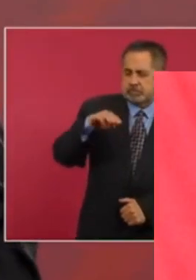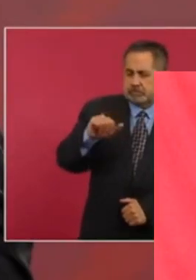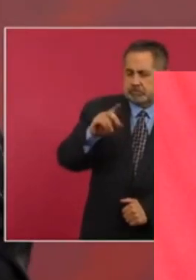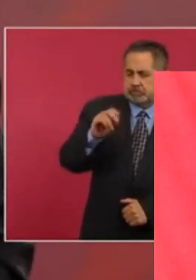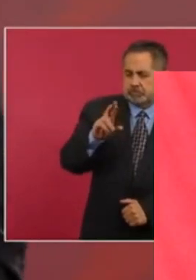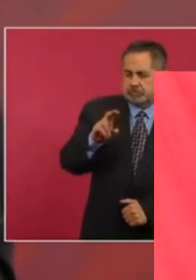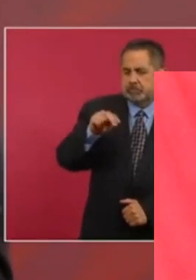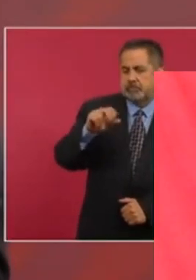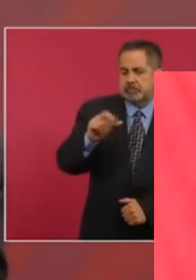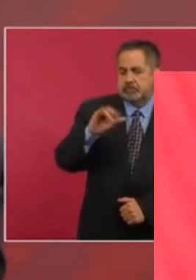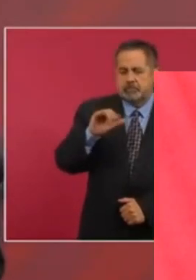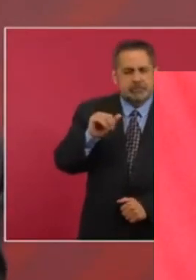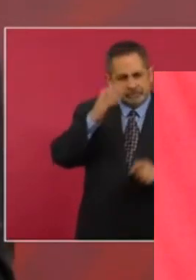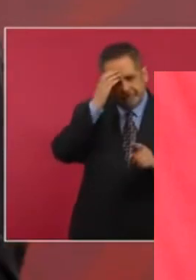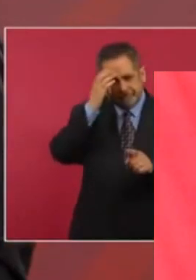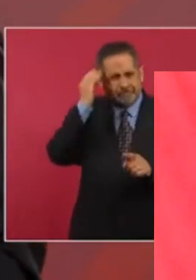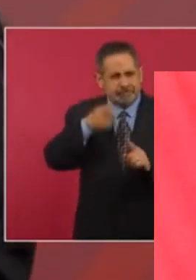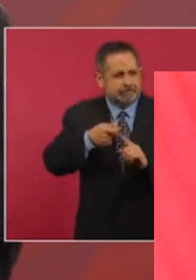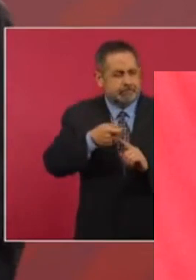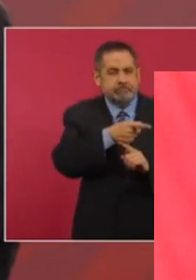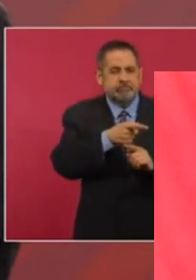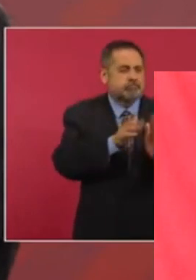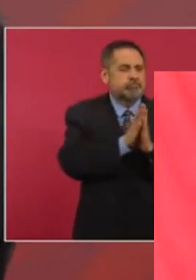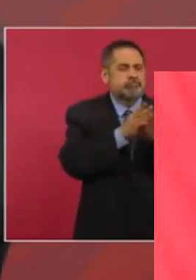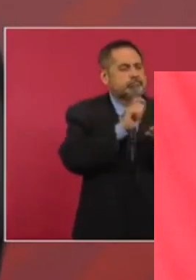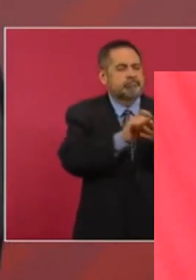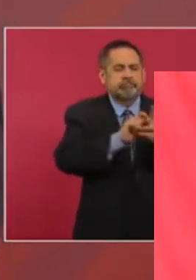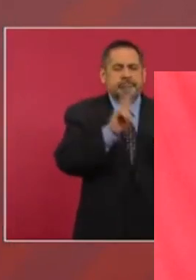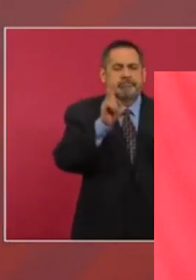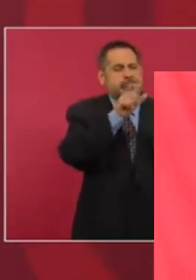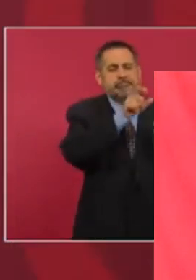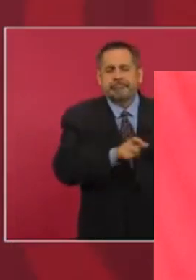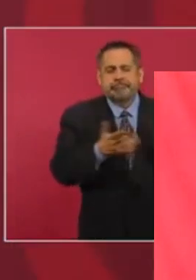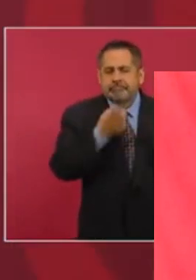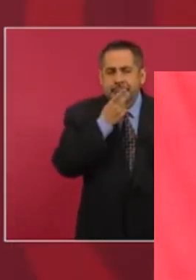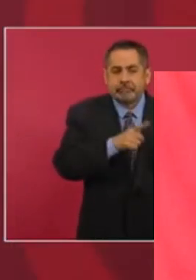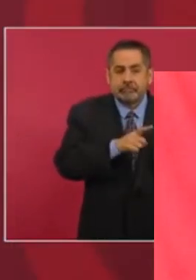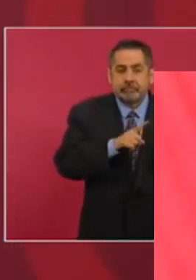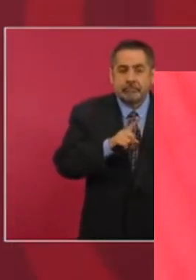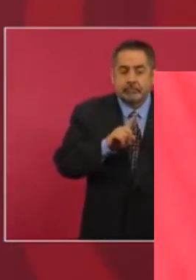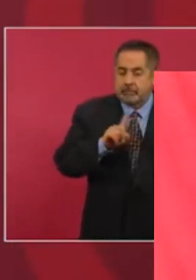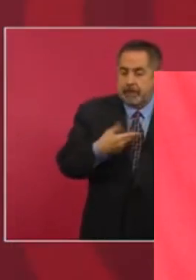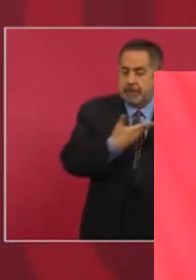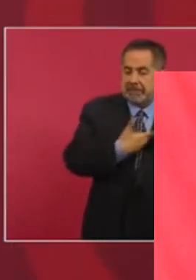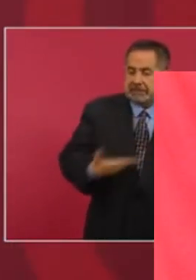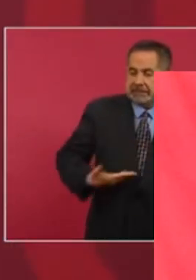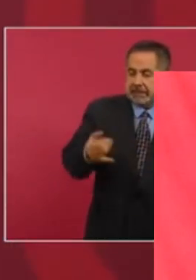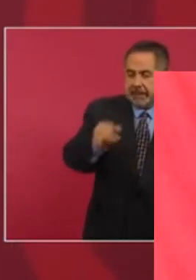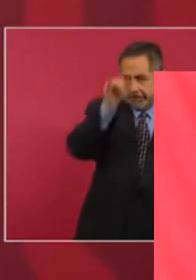¿sabe cómo le puso a su columna, cómo la tituló? Presidente imbécil.